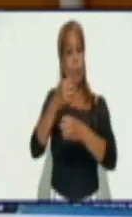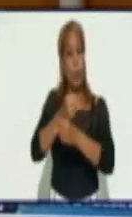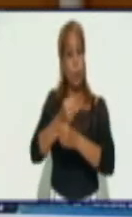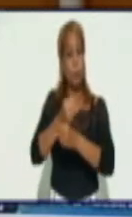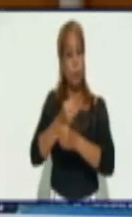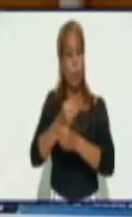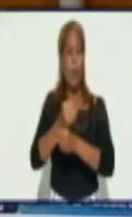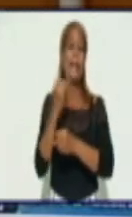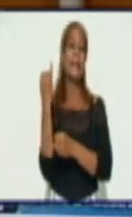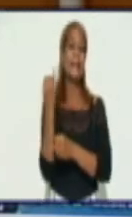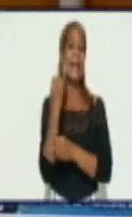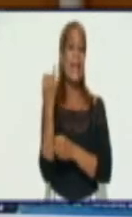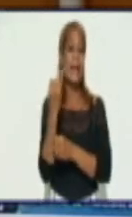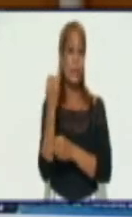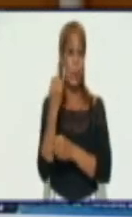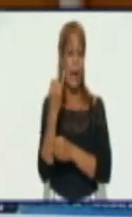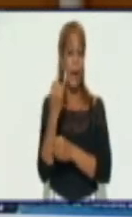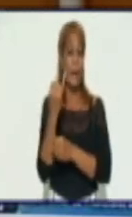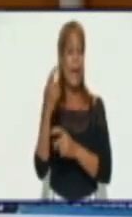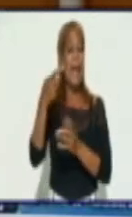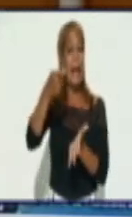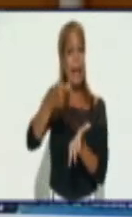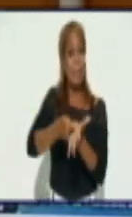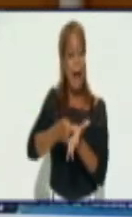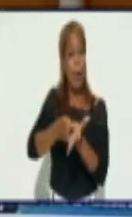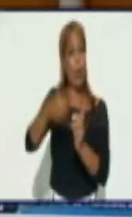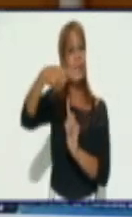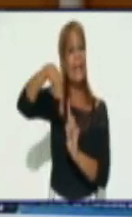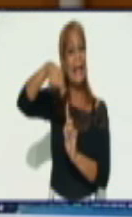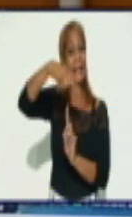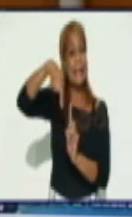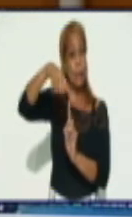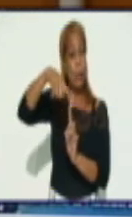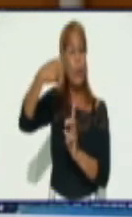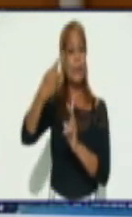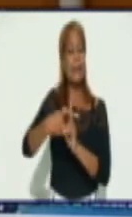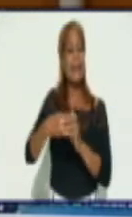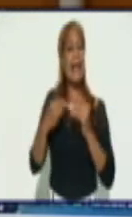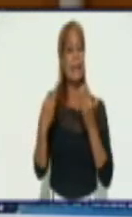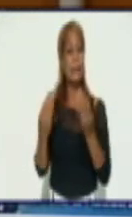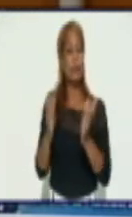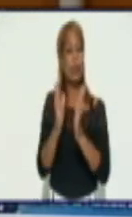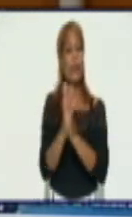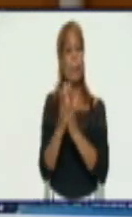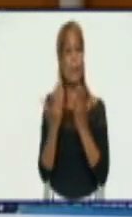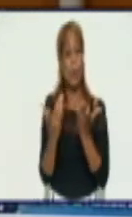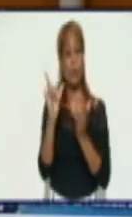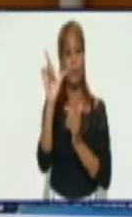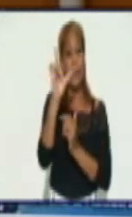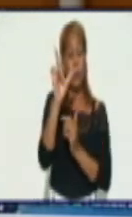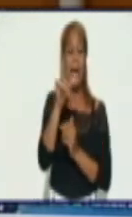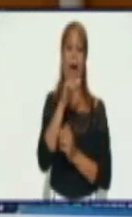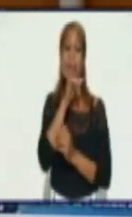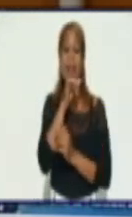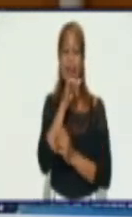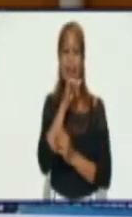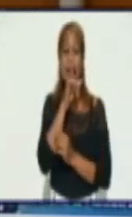internacionales el pago en posición de giros y la distribución de la prensa de lunes a viernes el horario de 8 a 12